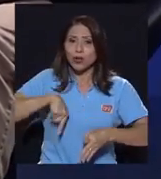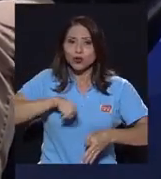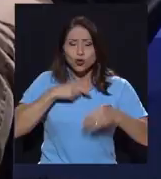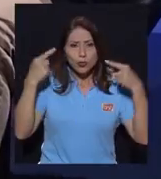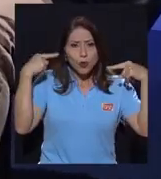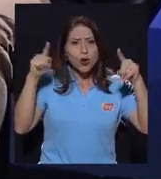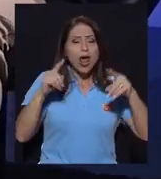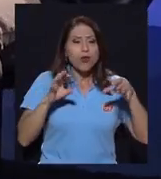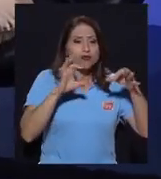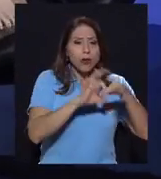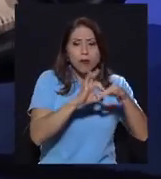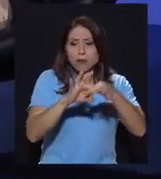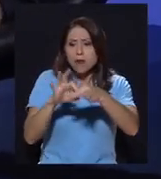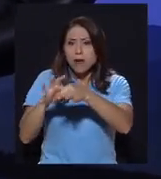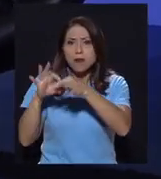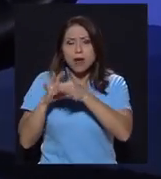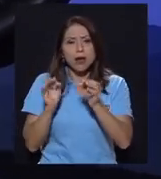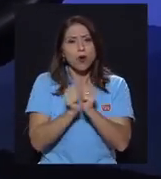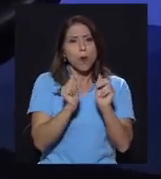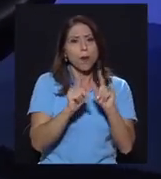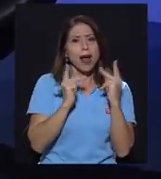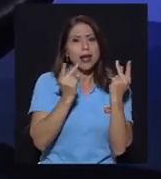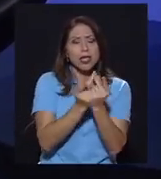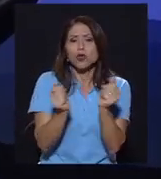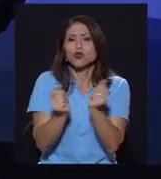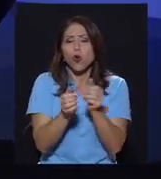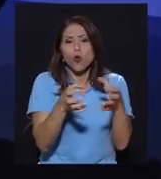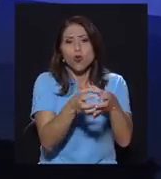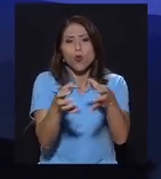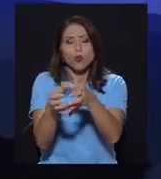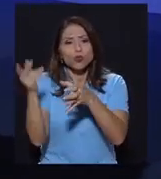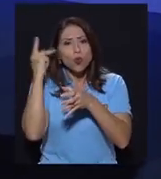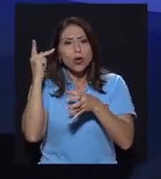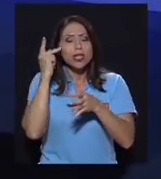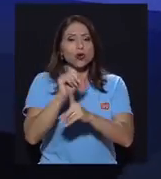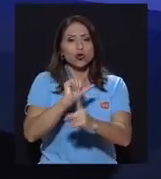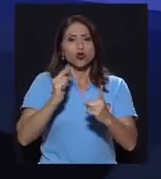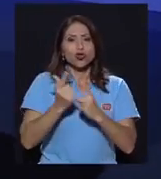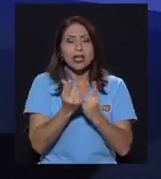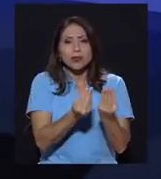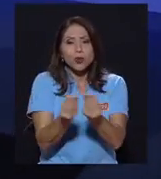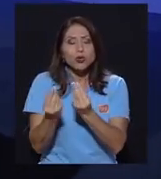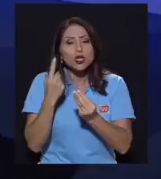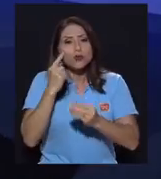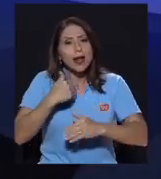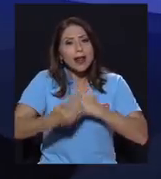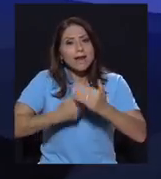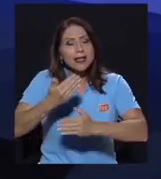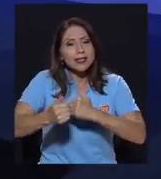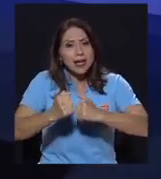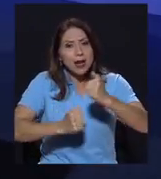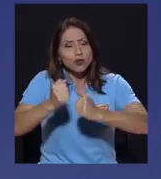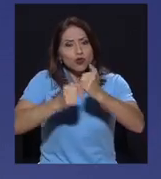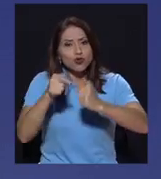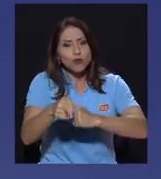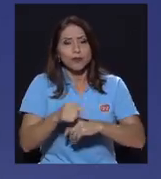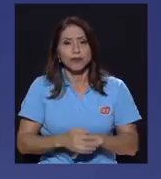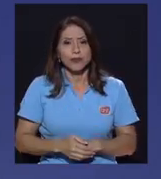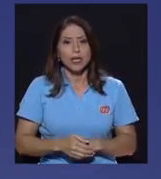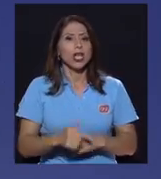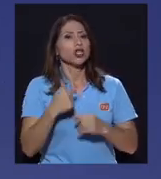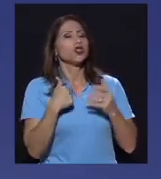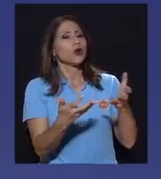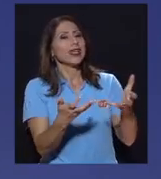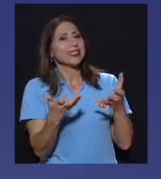con múltiples partidos y actores políticos y sociales y productivos para ir avanzando en la construcción de ese acuerdo yo quisiera